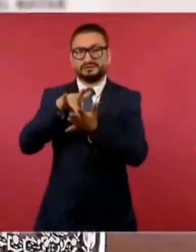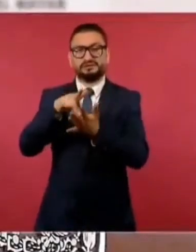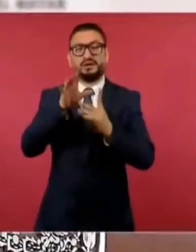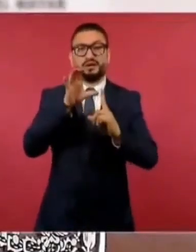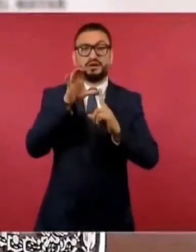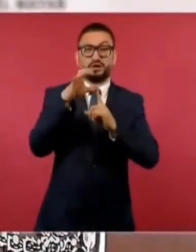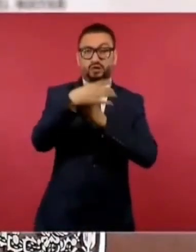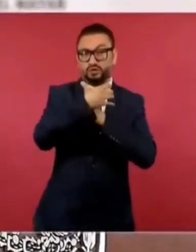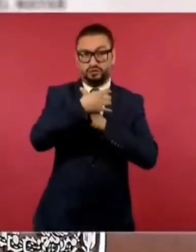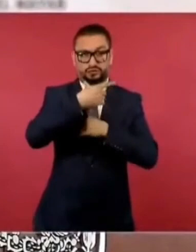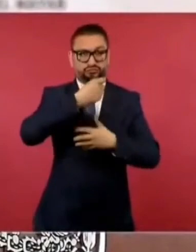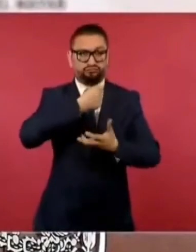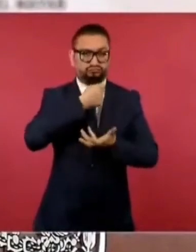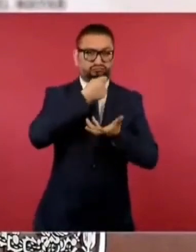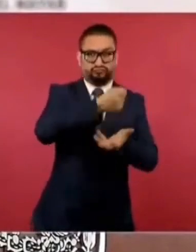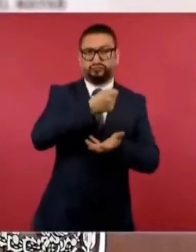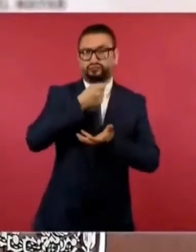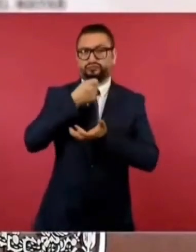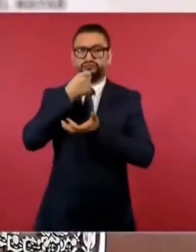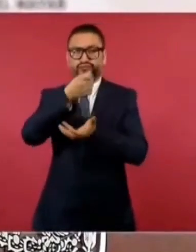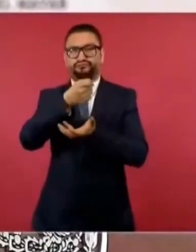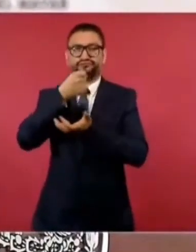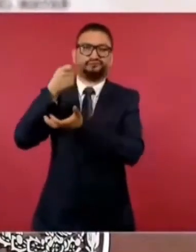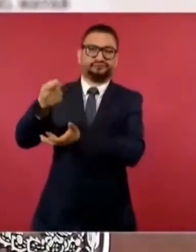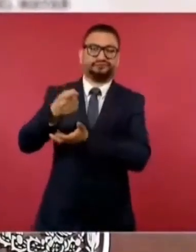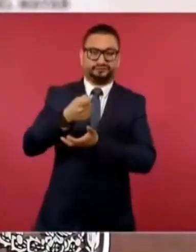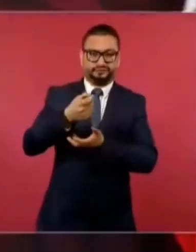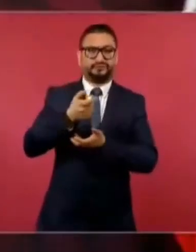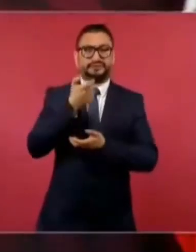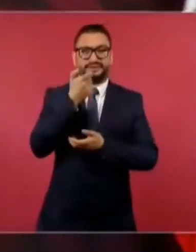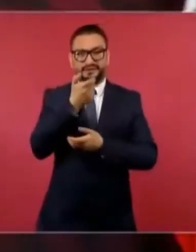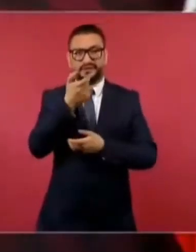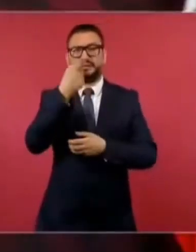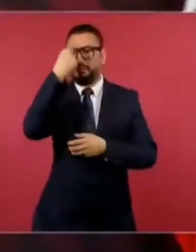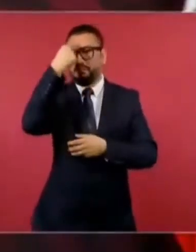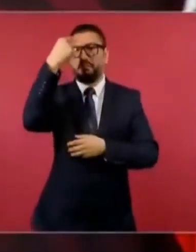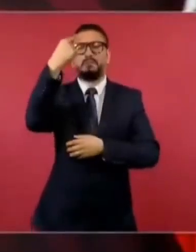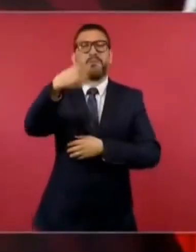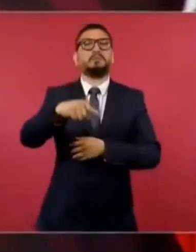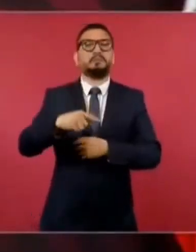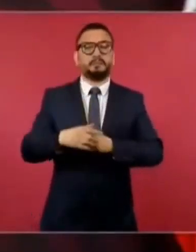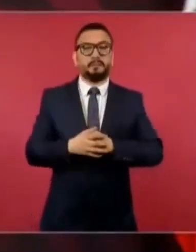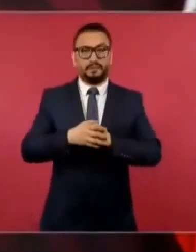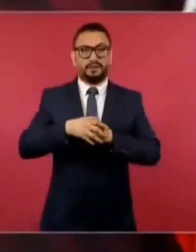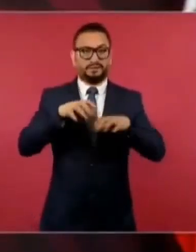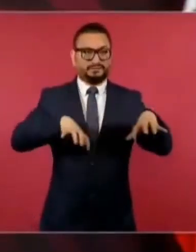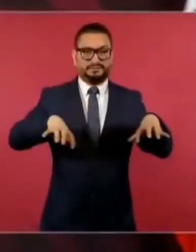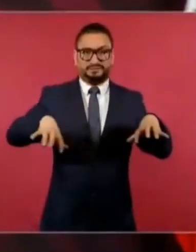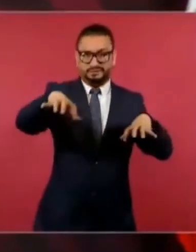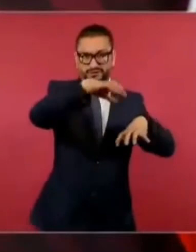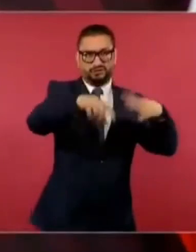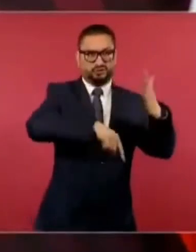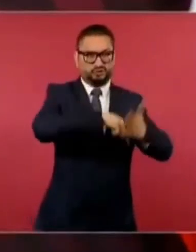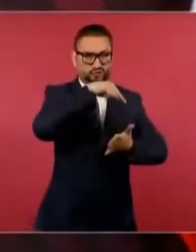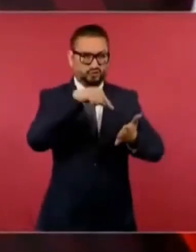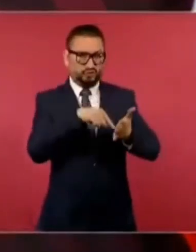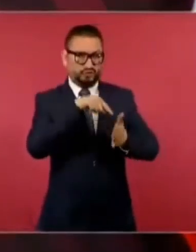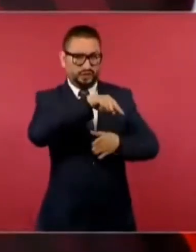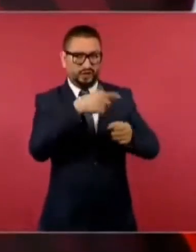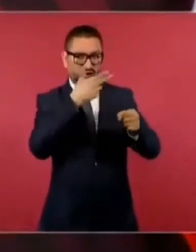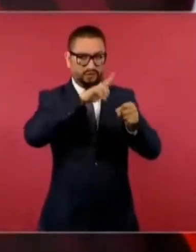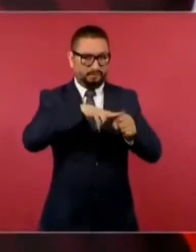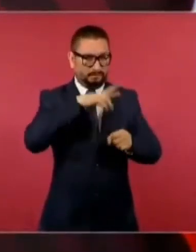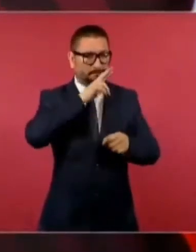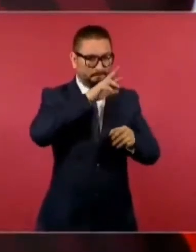de los comités un presupuesto para que se mejoren las